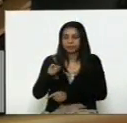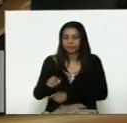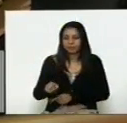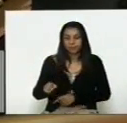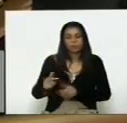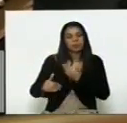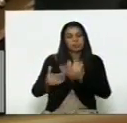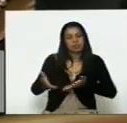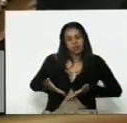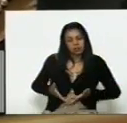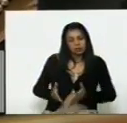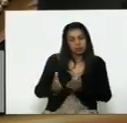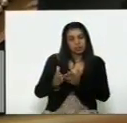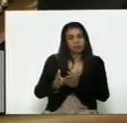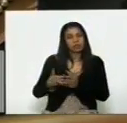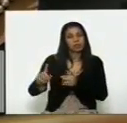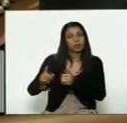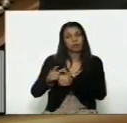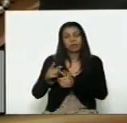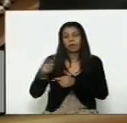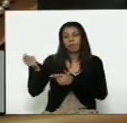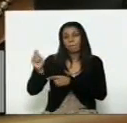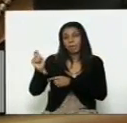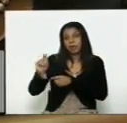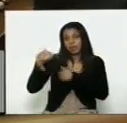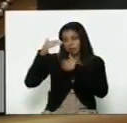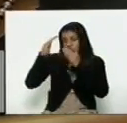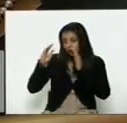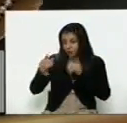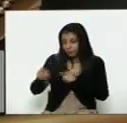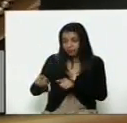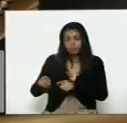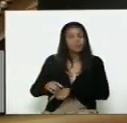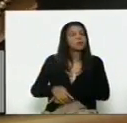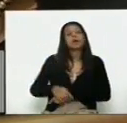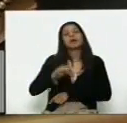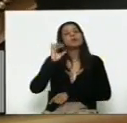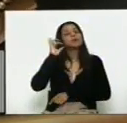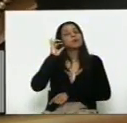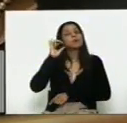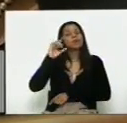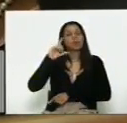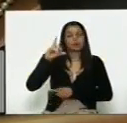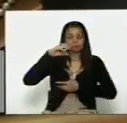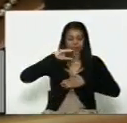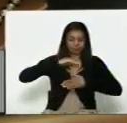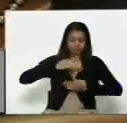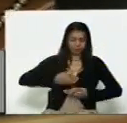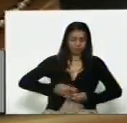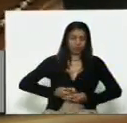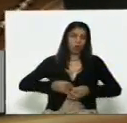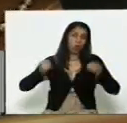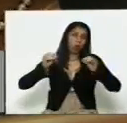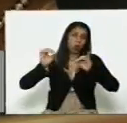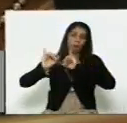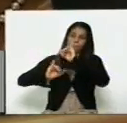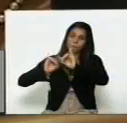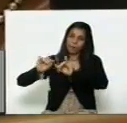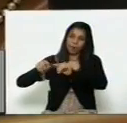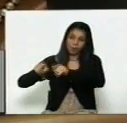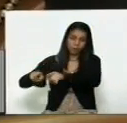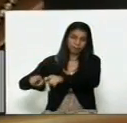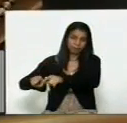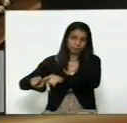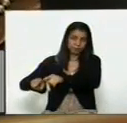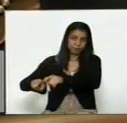durante su nacimiento y primeros meses de vida. Las mujeres gestantes, los recién nacidos y las recién